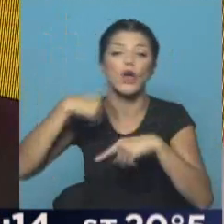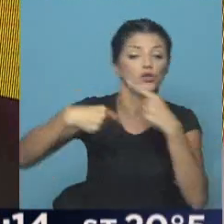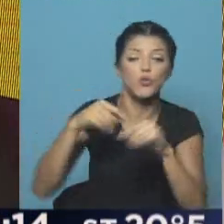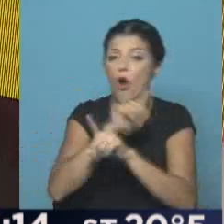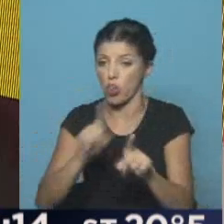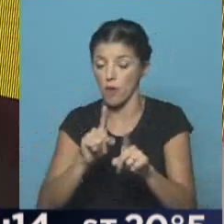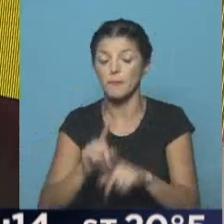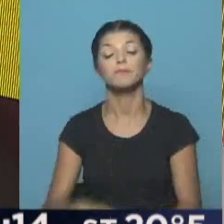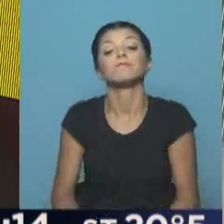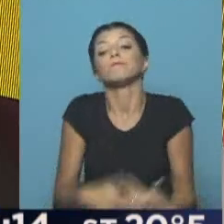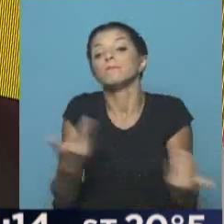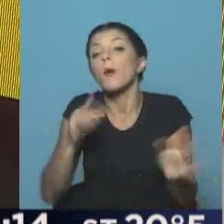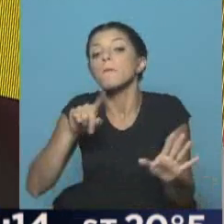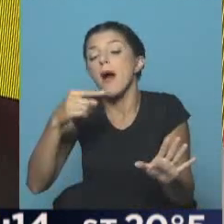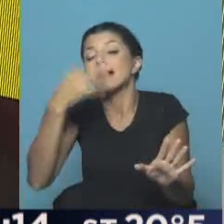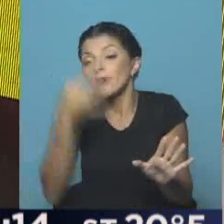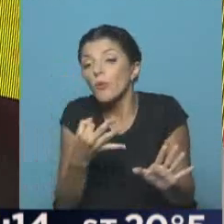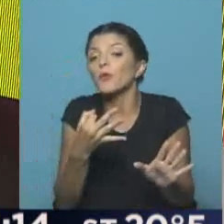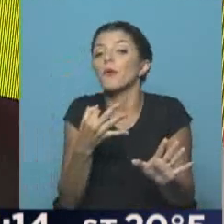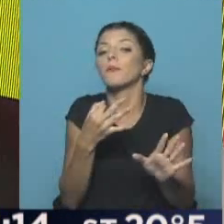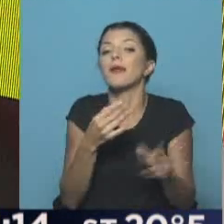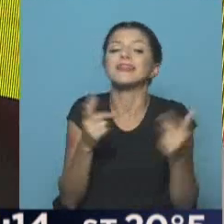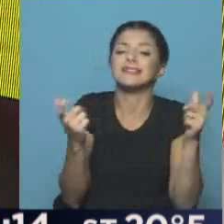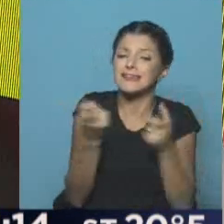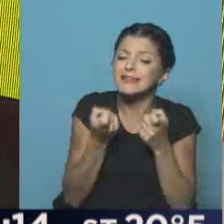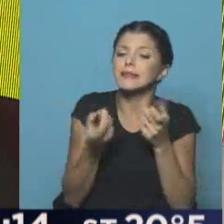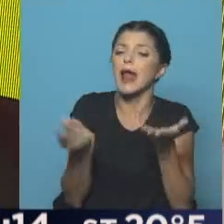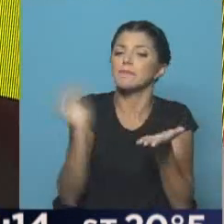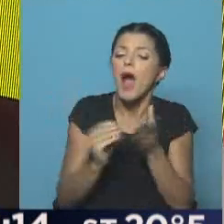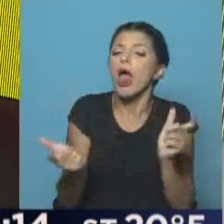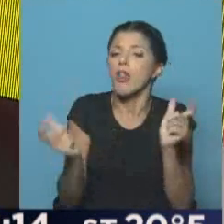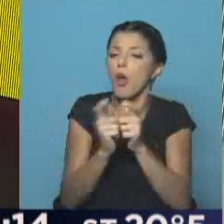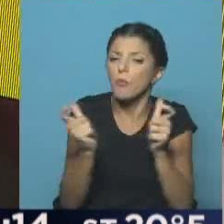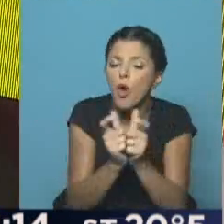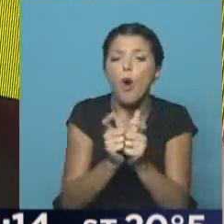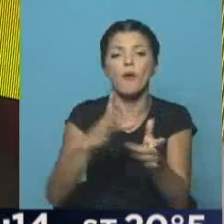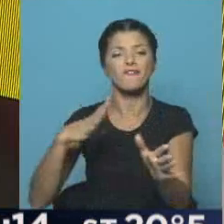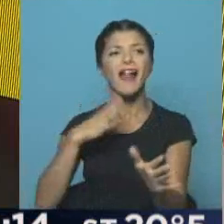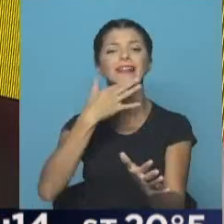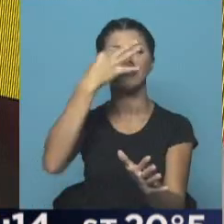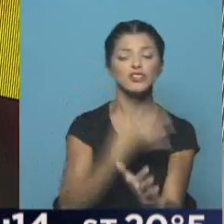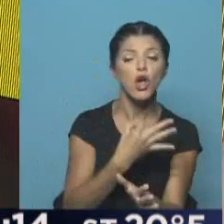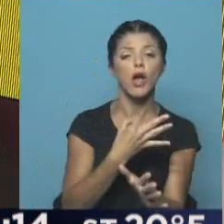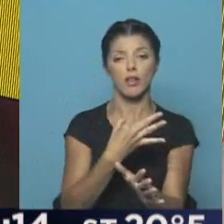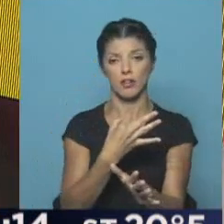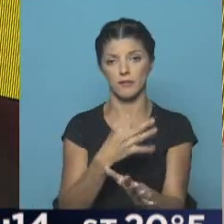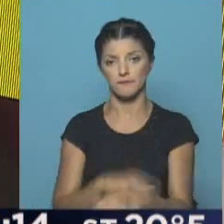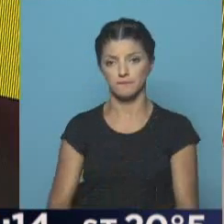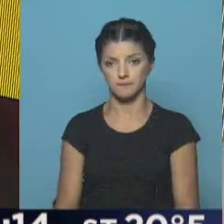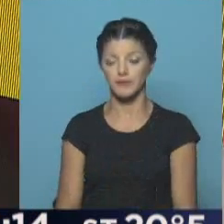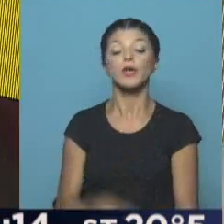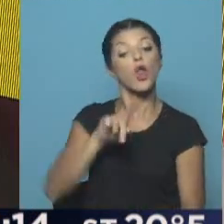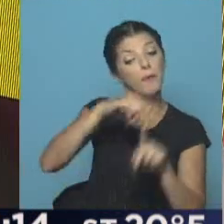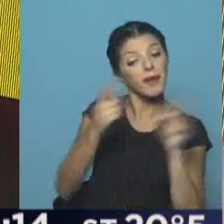a contestar probablemente que hay que tener un par de reuniones más, que la dirigencia todavía no tomó ninguna decisión, y que a partir de lo que